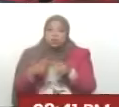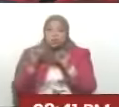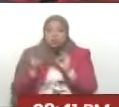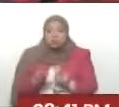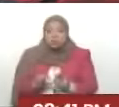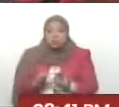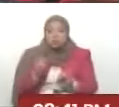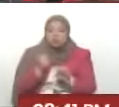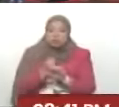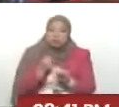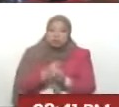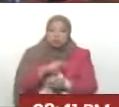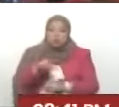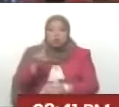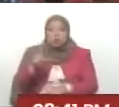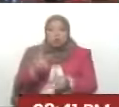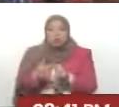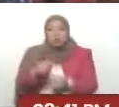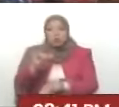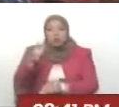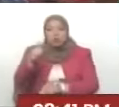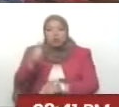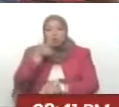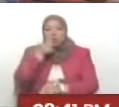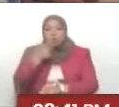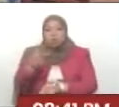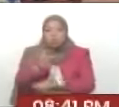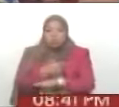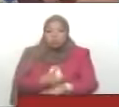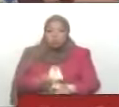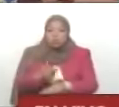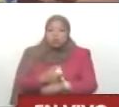esa herramienta del 1x10. La herramienta que